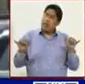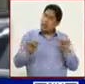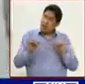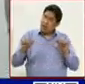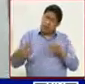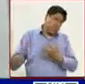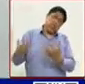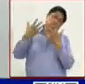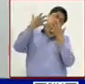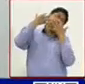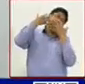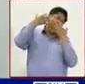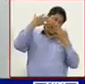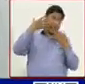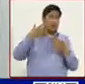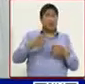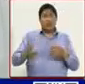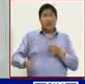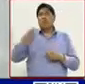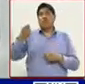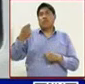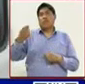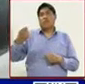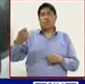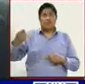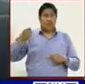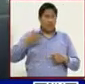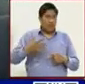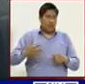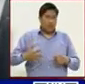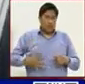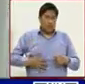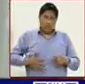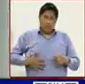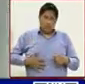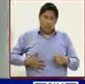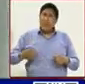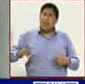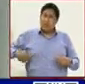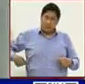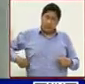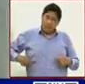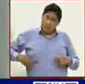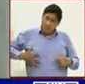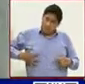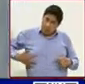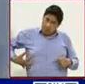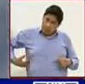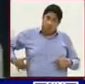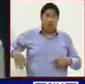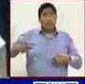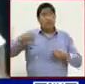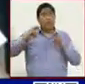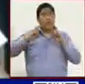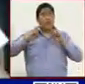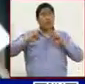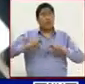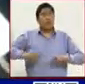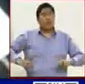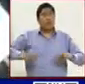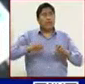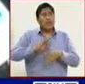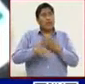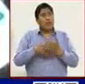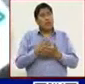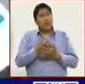agredido físicamente con un arma blanca, cuchillo a la altura de sus costillas del lado derecho. A la investigación, y bueno, ya una vez